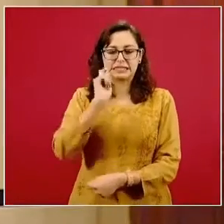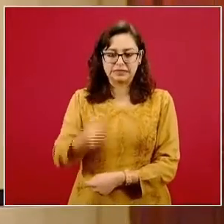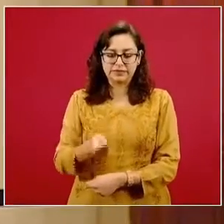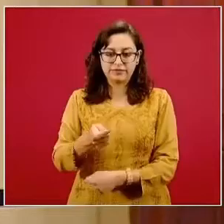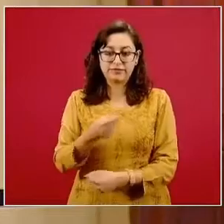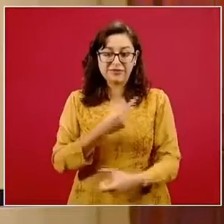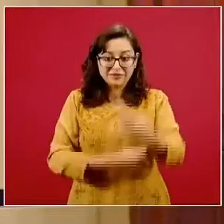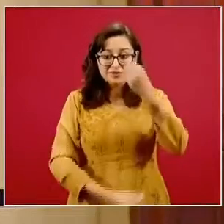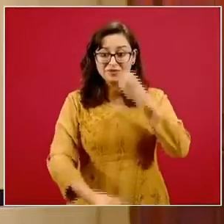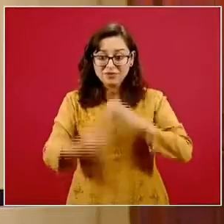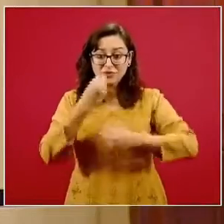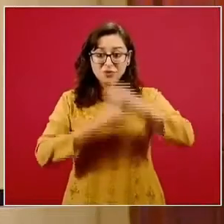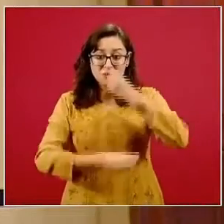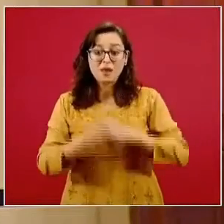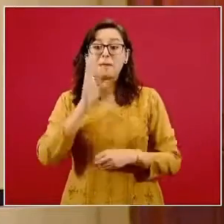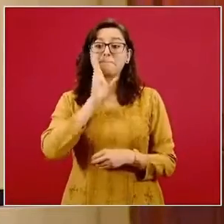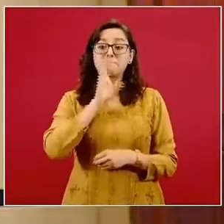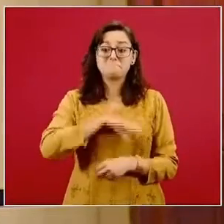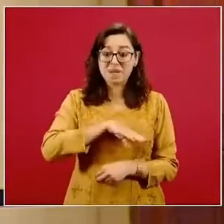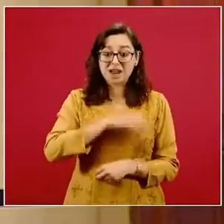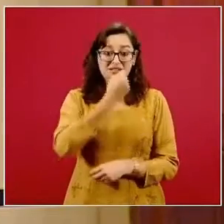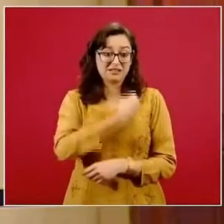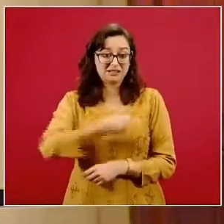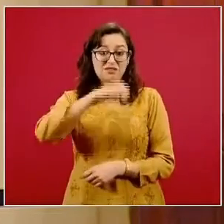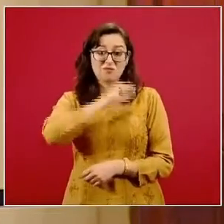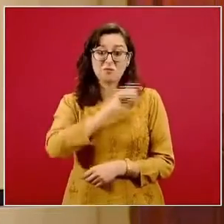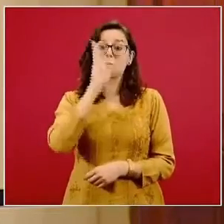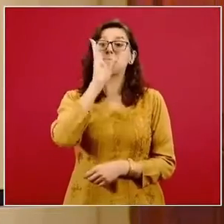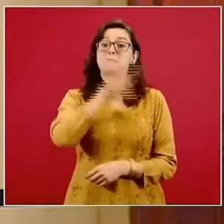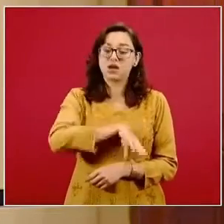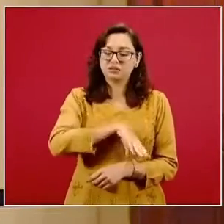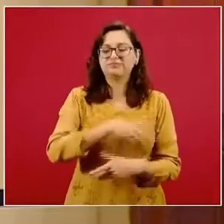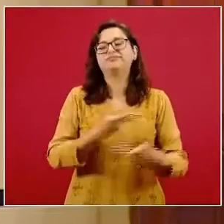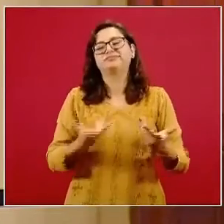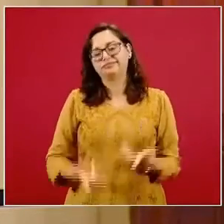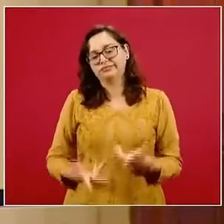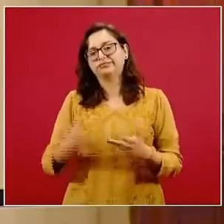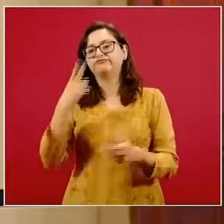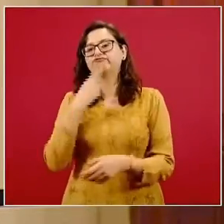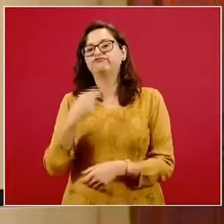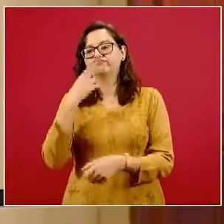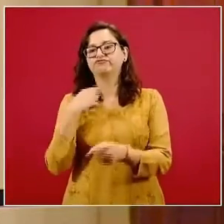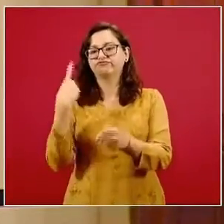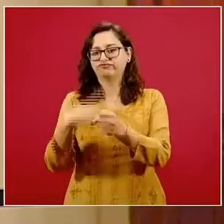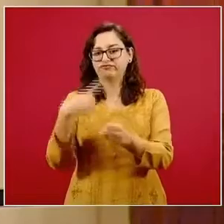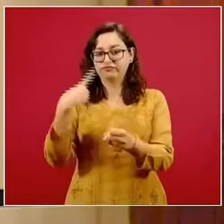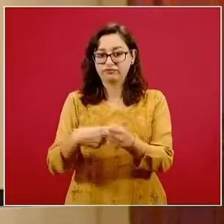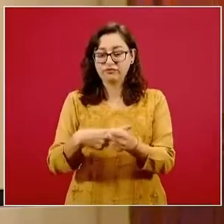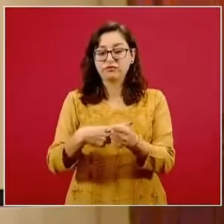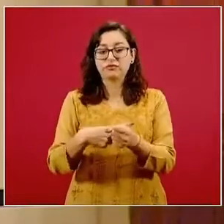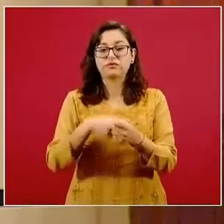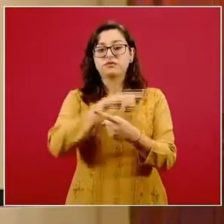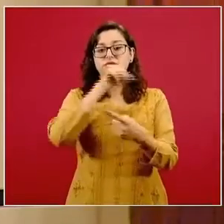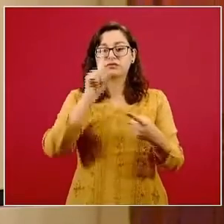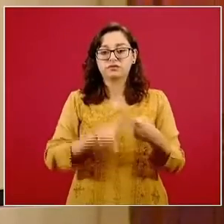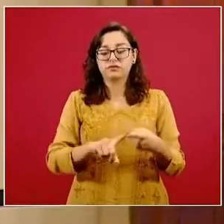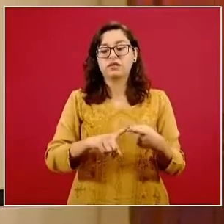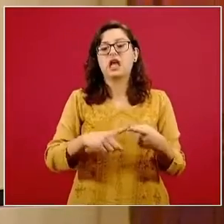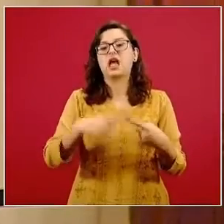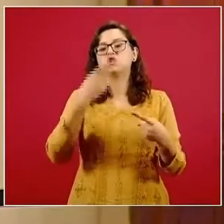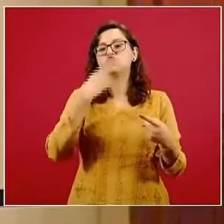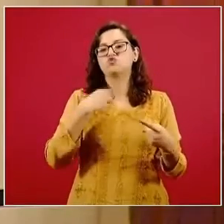una alimentación insalubre, tanto en términos del exceso de azúcares y de